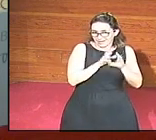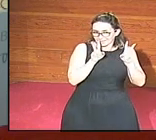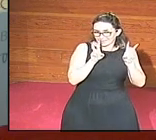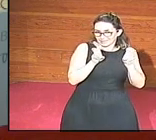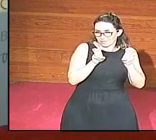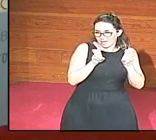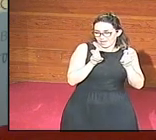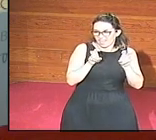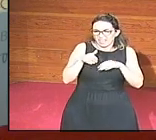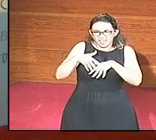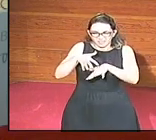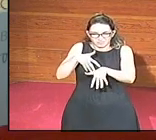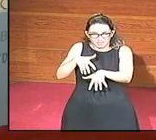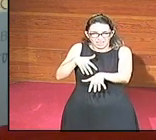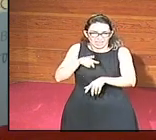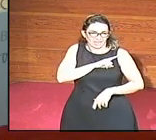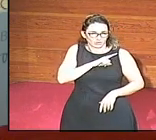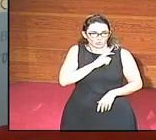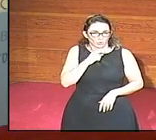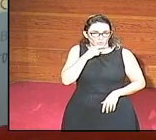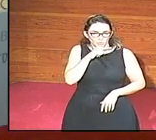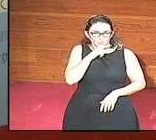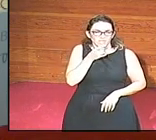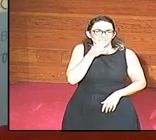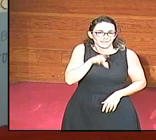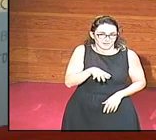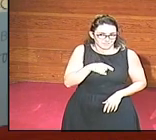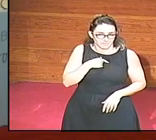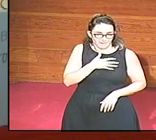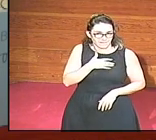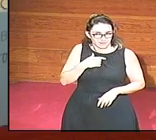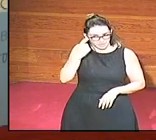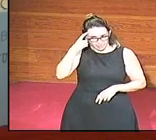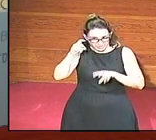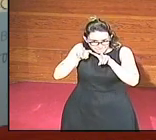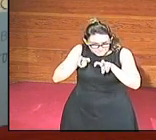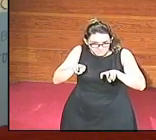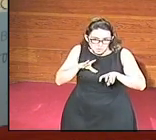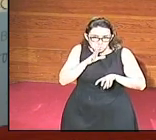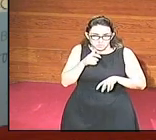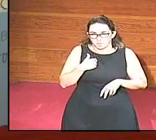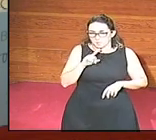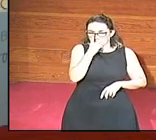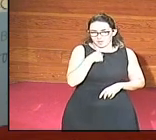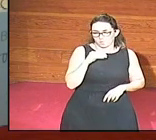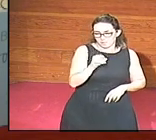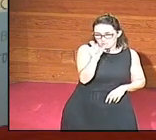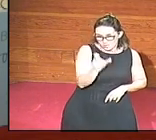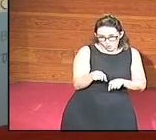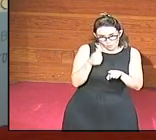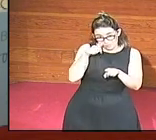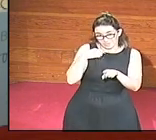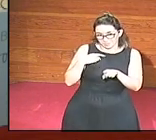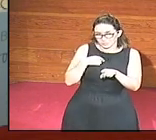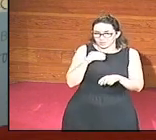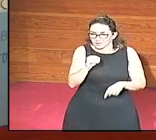son los prorrosos? Entonces, mi primer trabajo allí fue acercarme a este hombre para ver un poco qué era